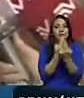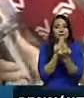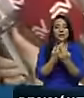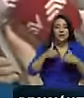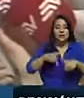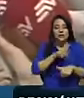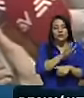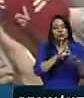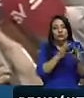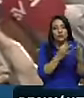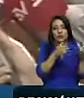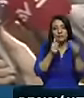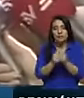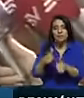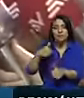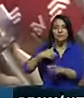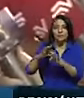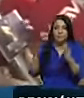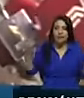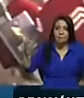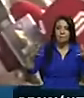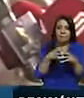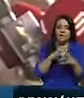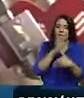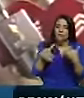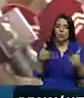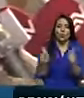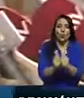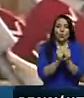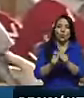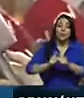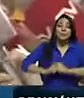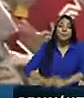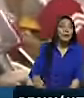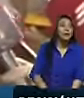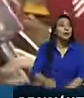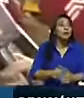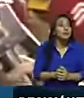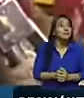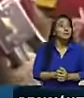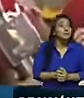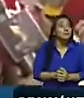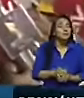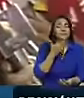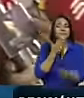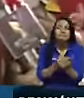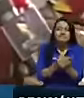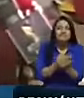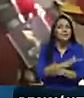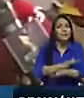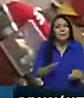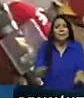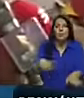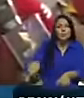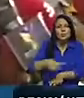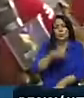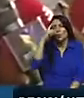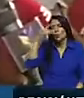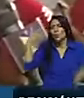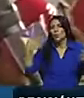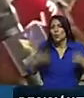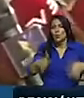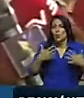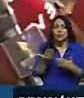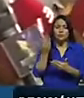viene con su familia Yo estaré con la mía pero en todo caso les doy no solamente las gracias ustedes no se imaginan lo que hicieron en las